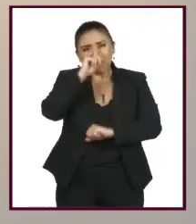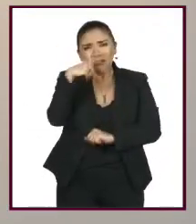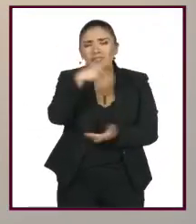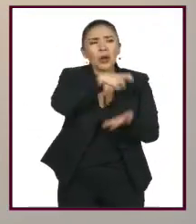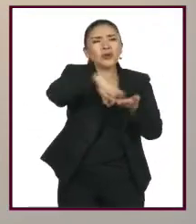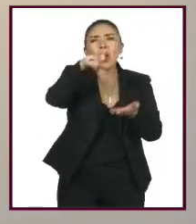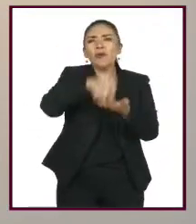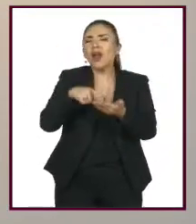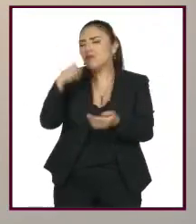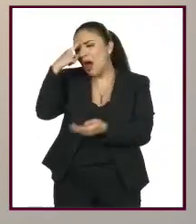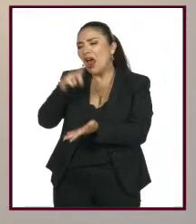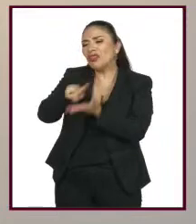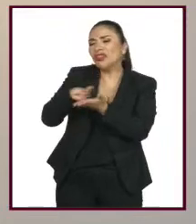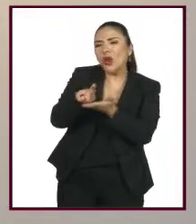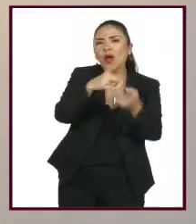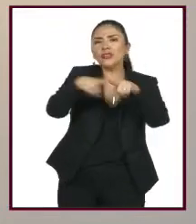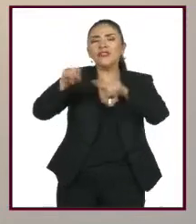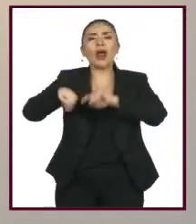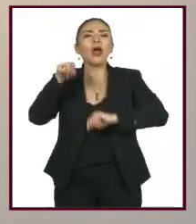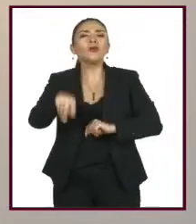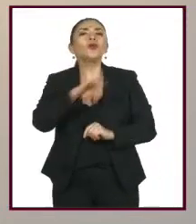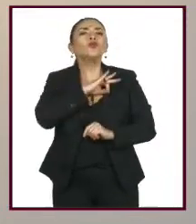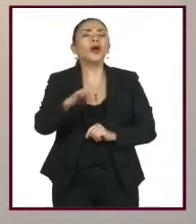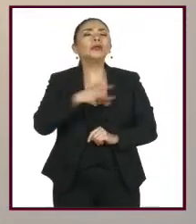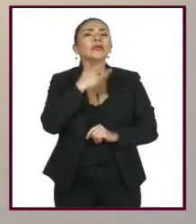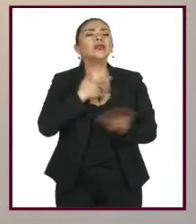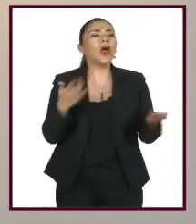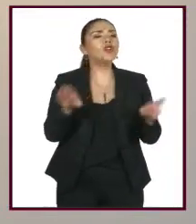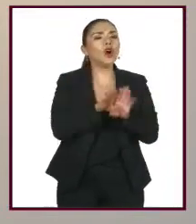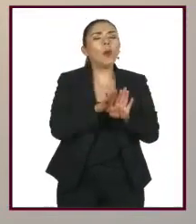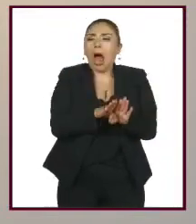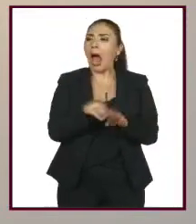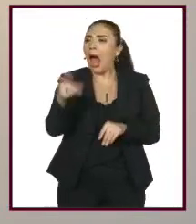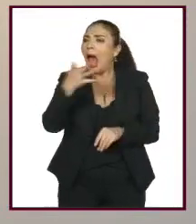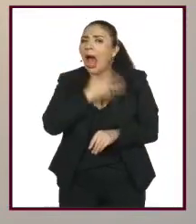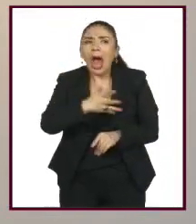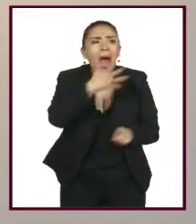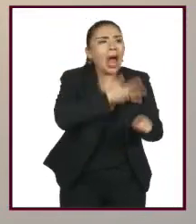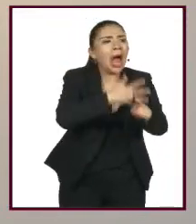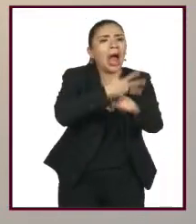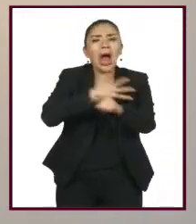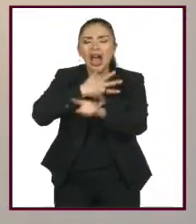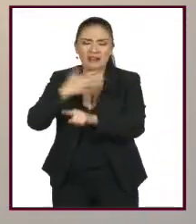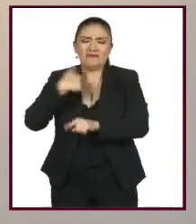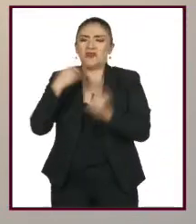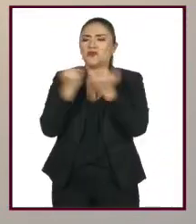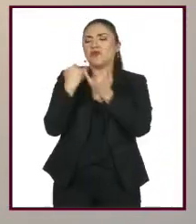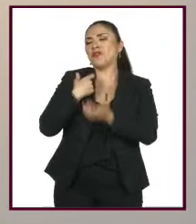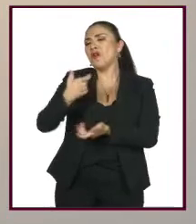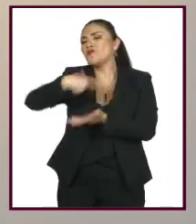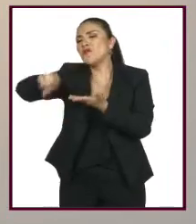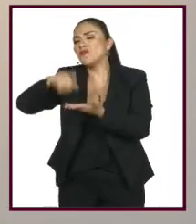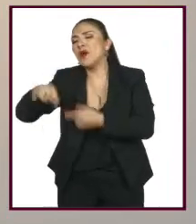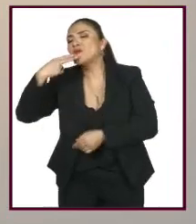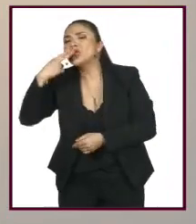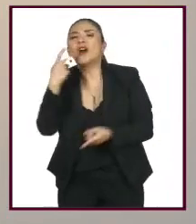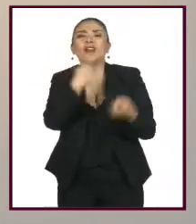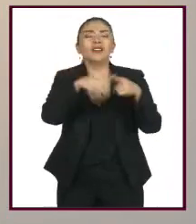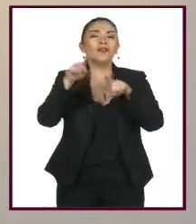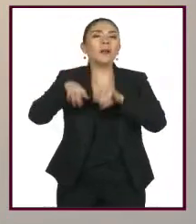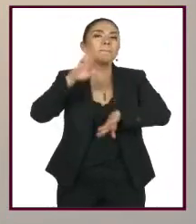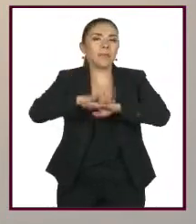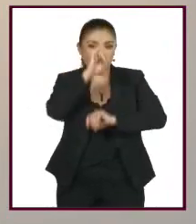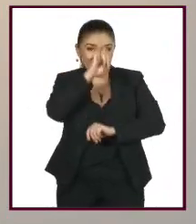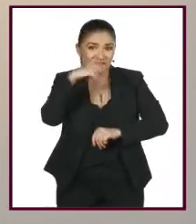pues hace también que pues el consumo sea más fácil y que se pueda desarrollar trastornos por consumo más fácil, ¿no? Y